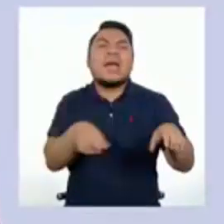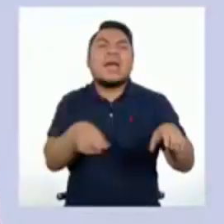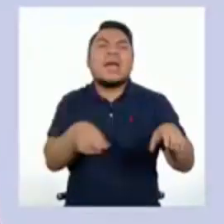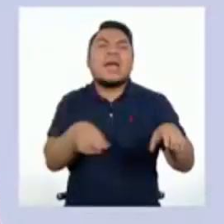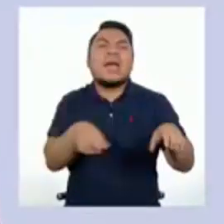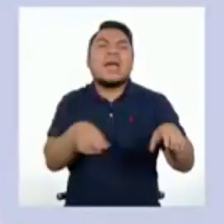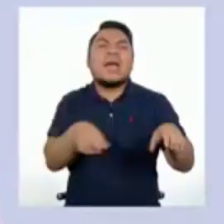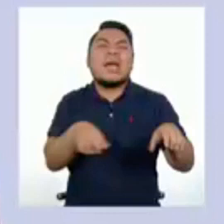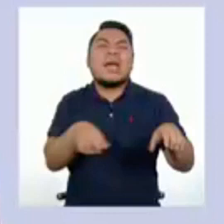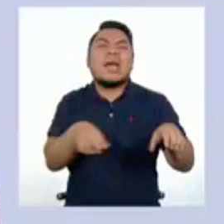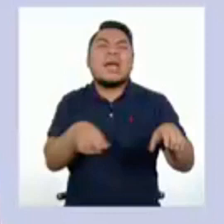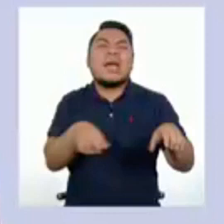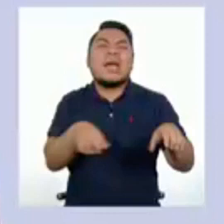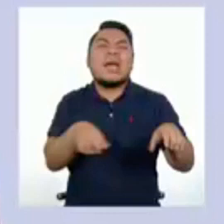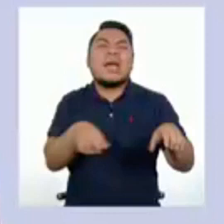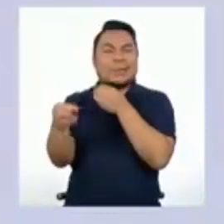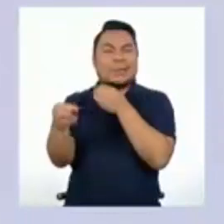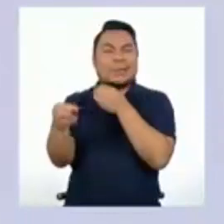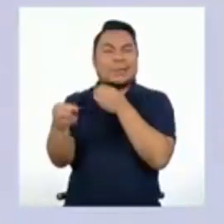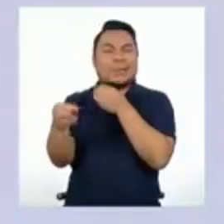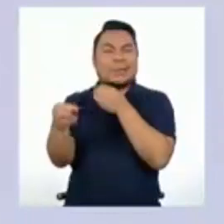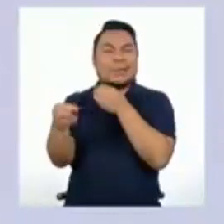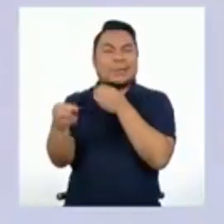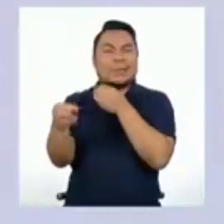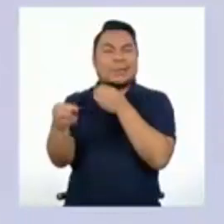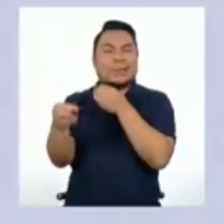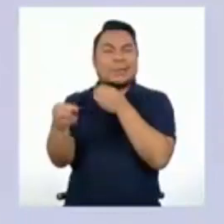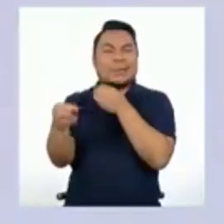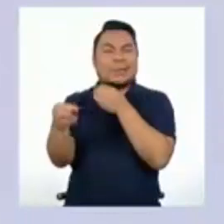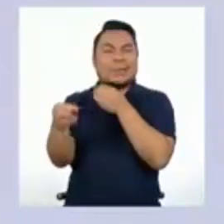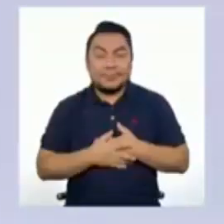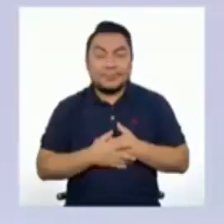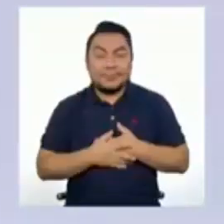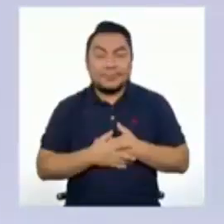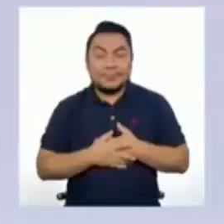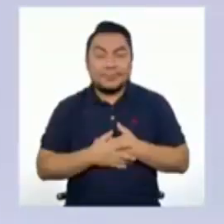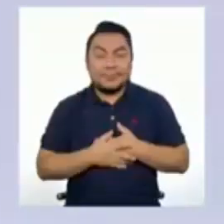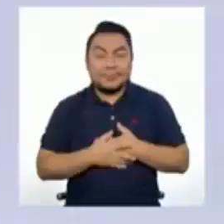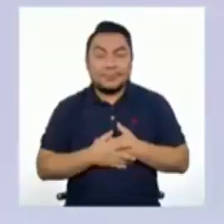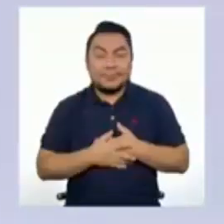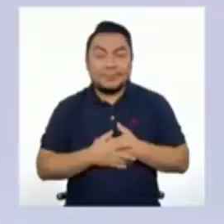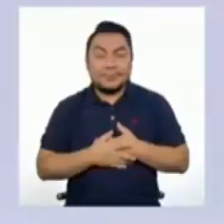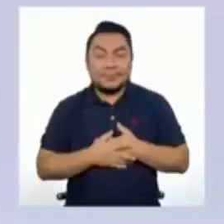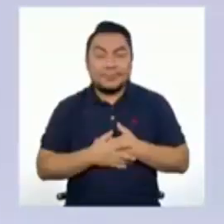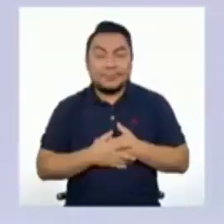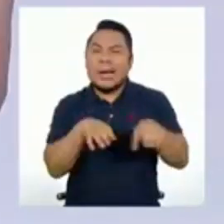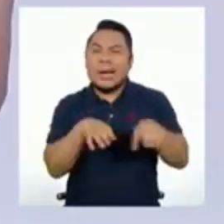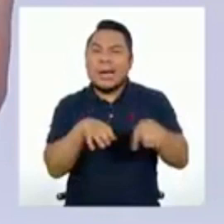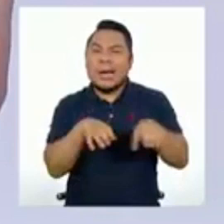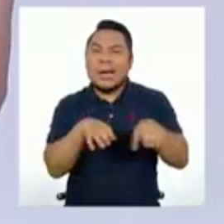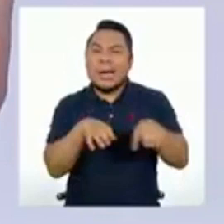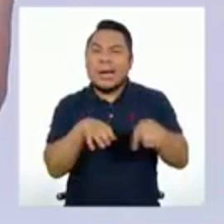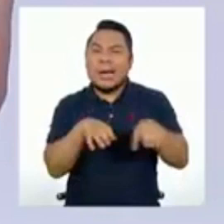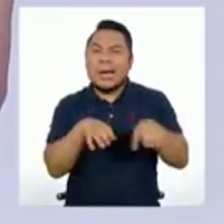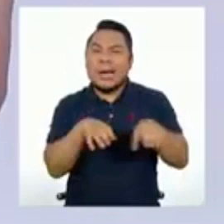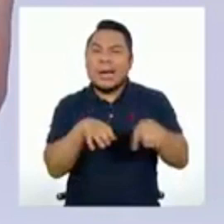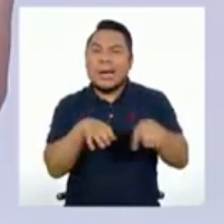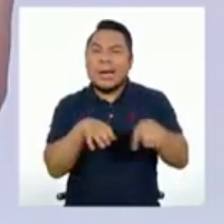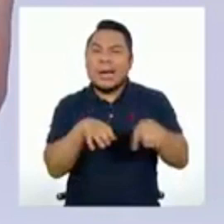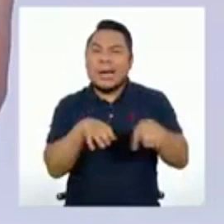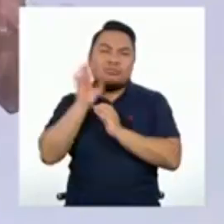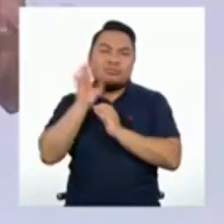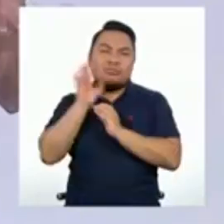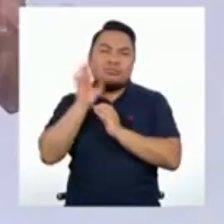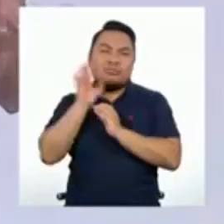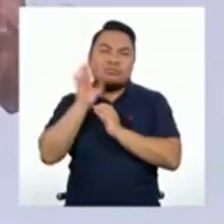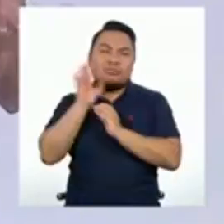últimos años se están realizando acciones para disminuir la acumulación de residuos sólidos. Por ejemplo, se motiva a las personas a separar sus residuos